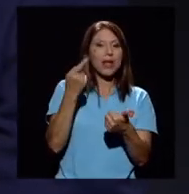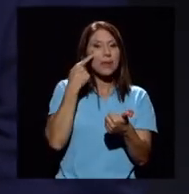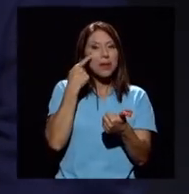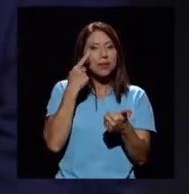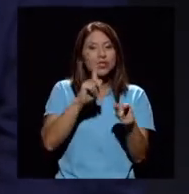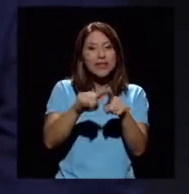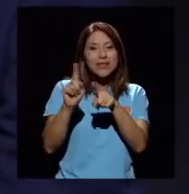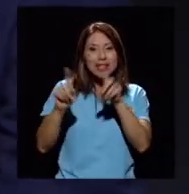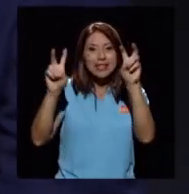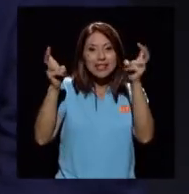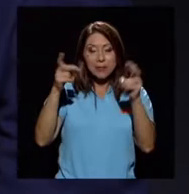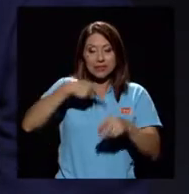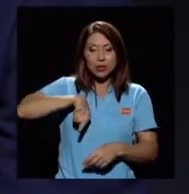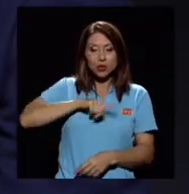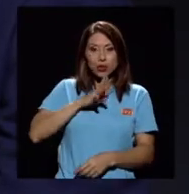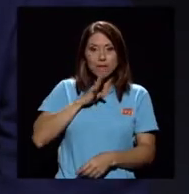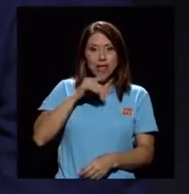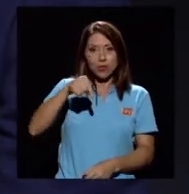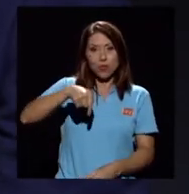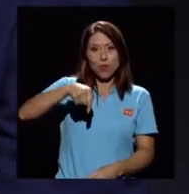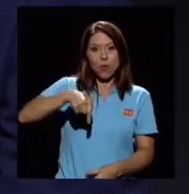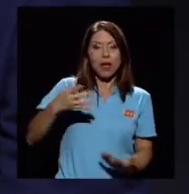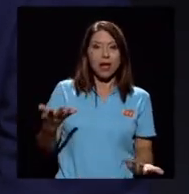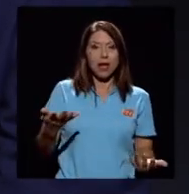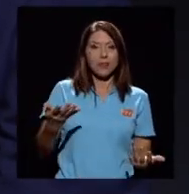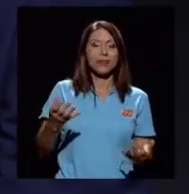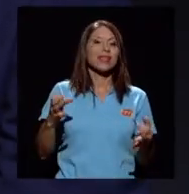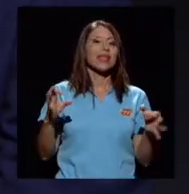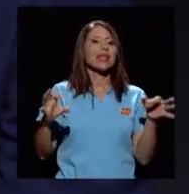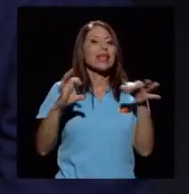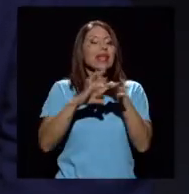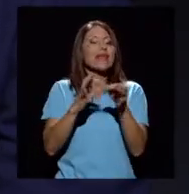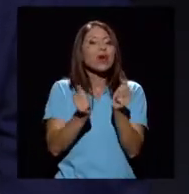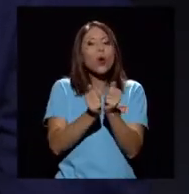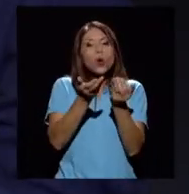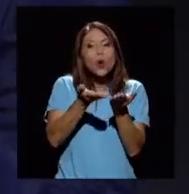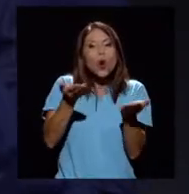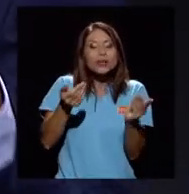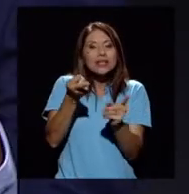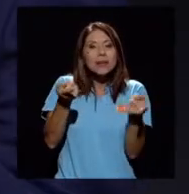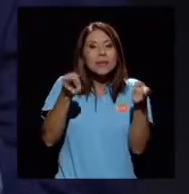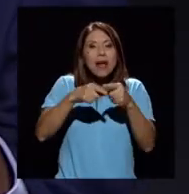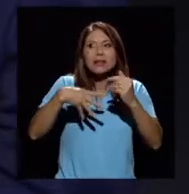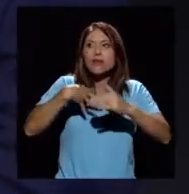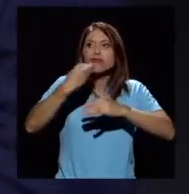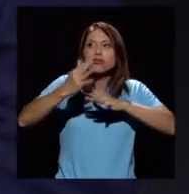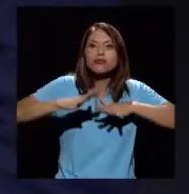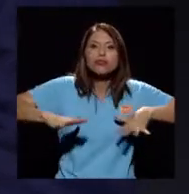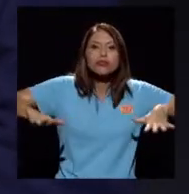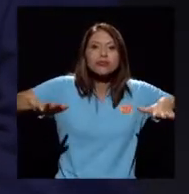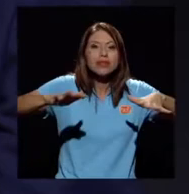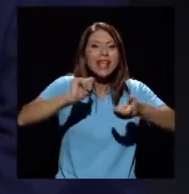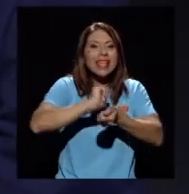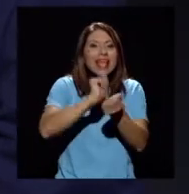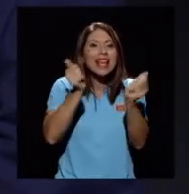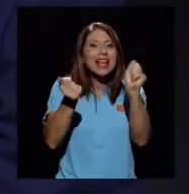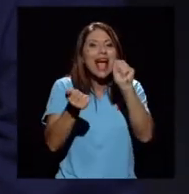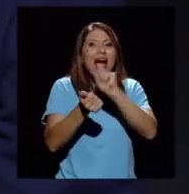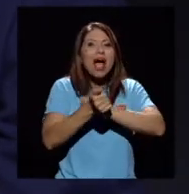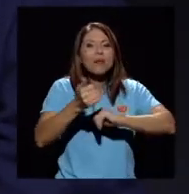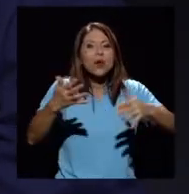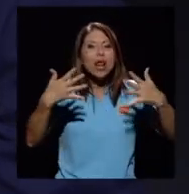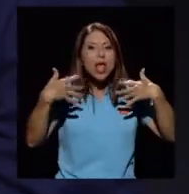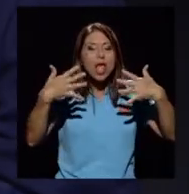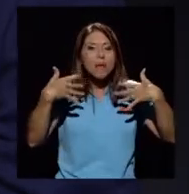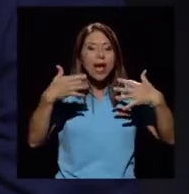que estamos hablando, ¿verdad?, que tienen que ver con externalidades, ¿verdad?, que el cambio climático es la externalidad más